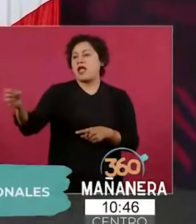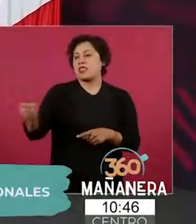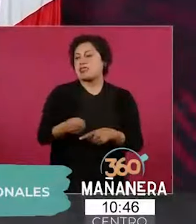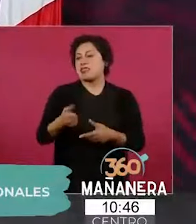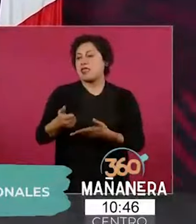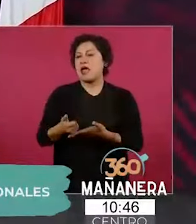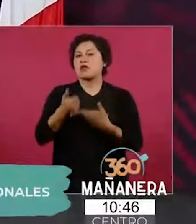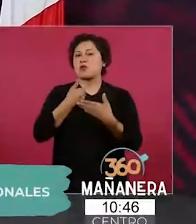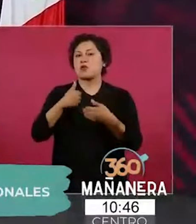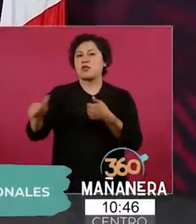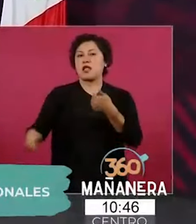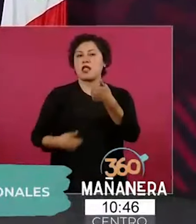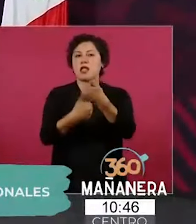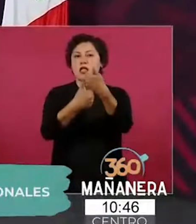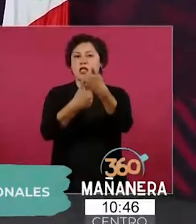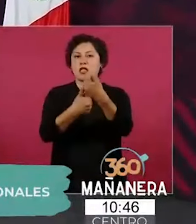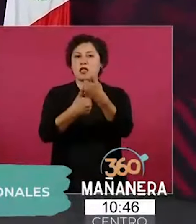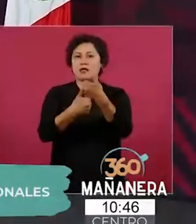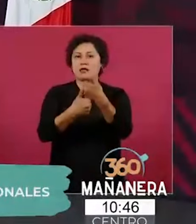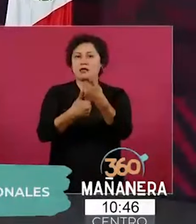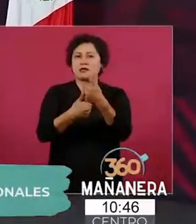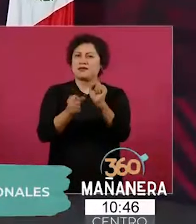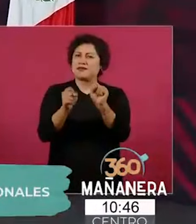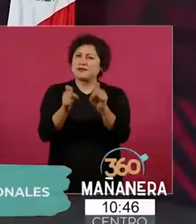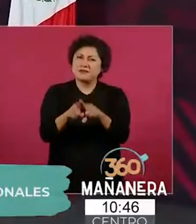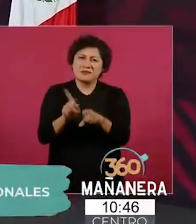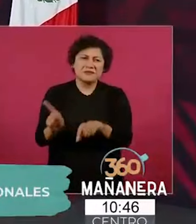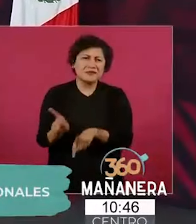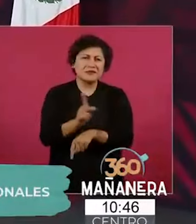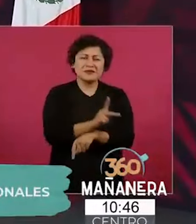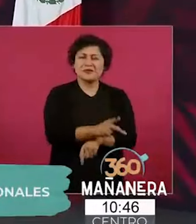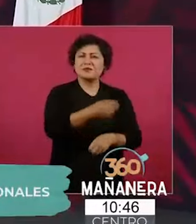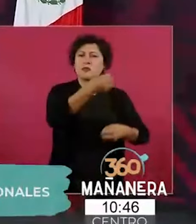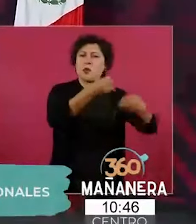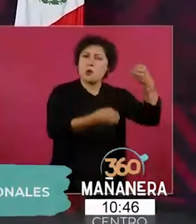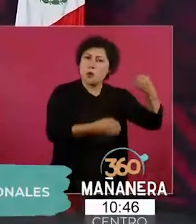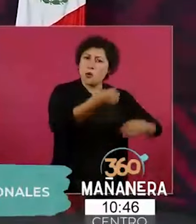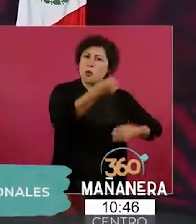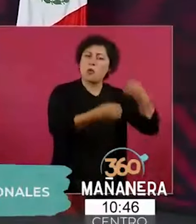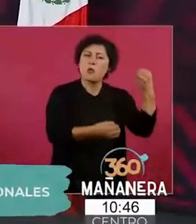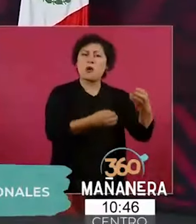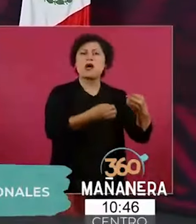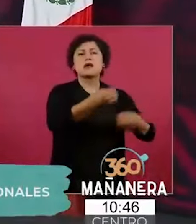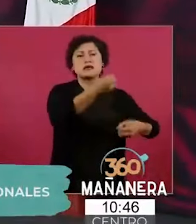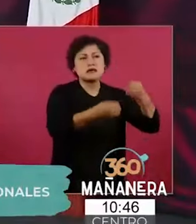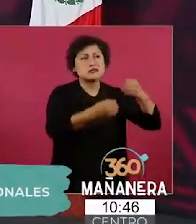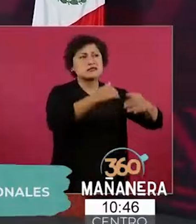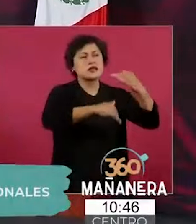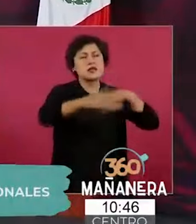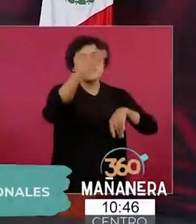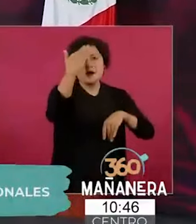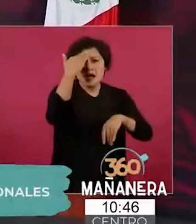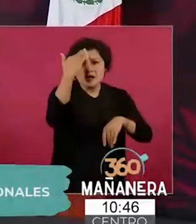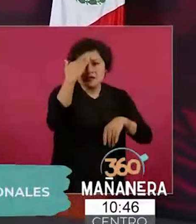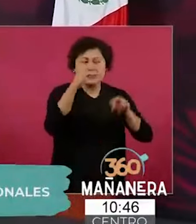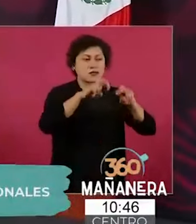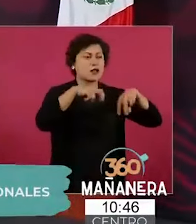ayudantes lo mismo los jueces y los magistrados y los ministros